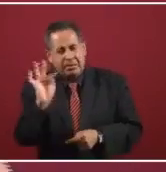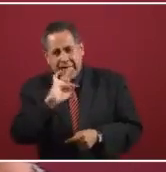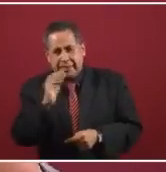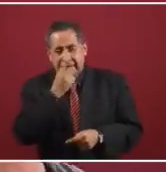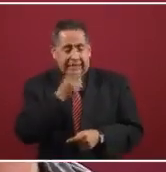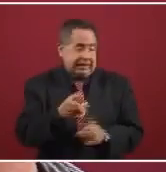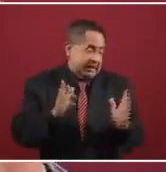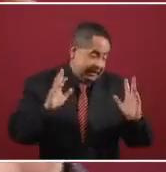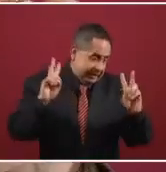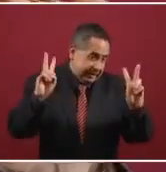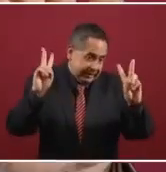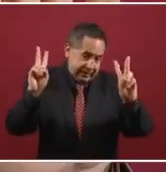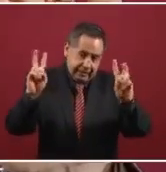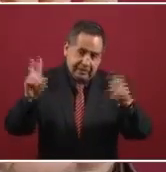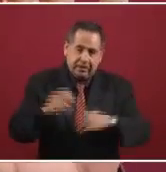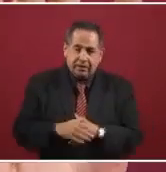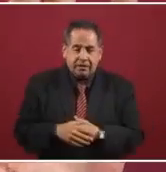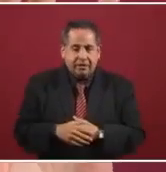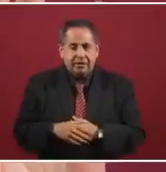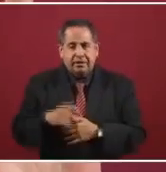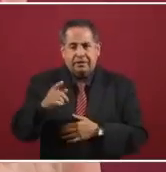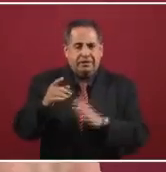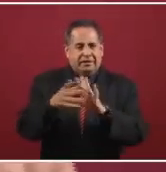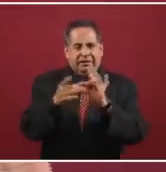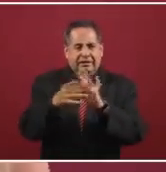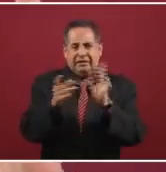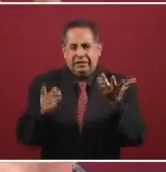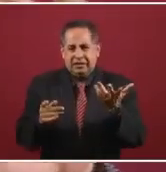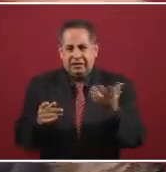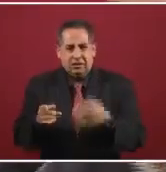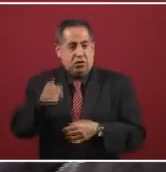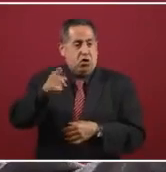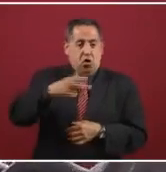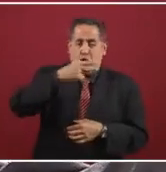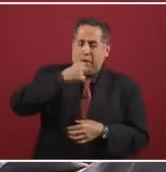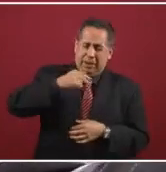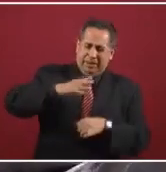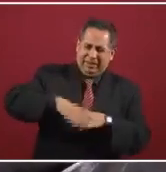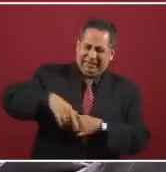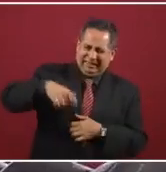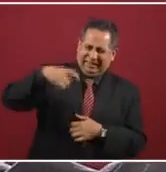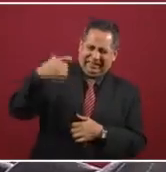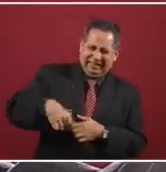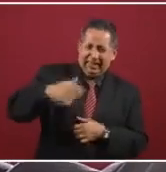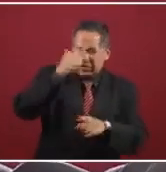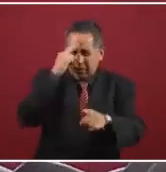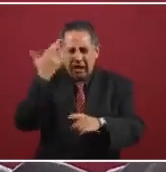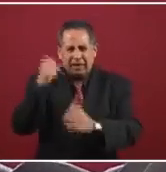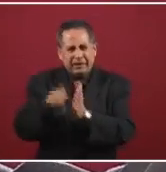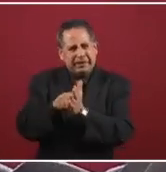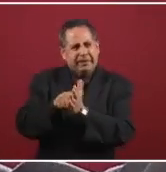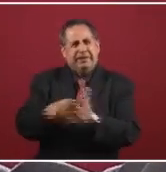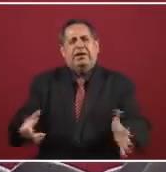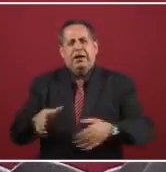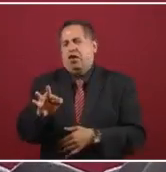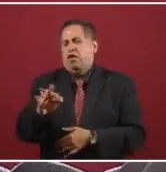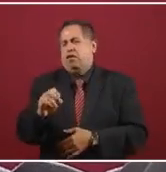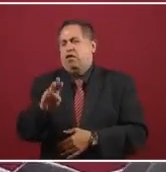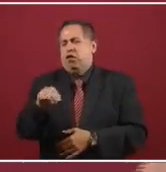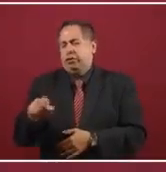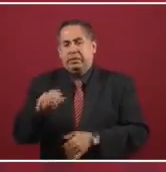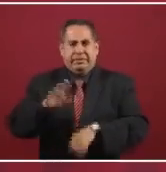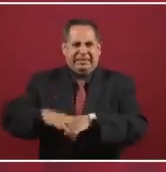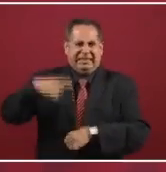que son uno de los networks más ricos del mundo, te acuerdas que hasta Forbes sacó un reportaje especial sobre